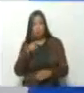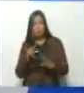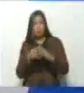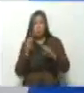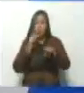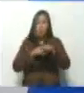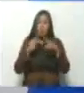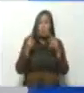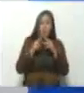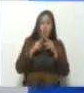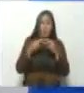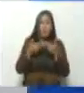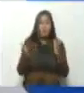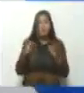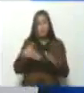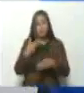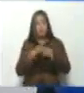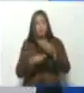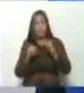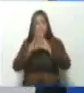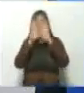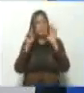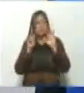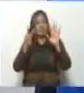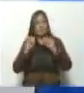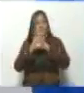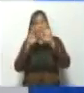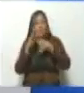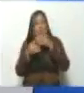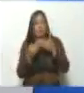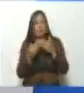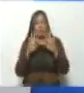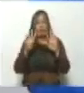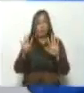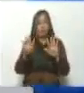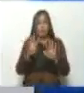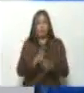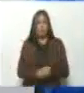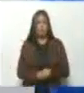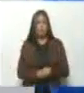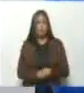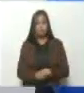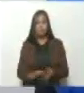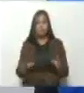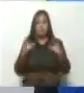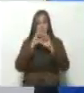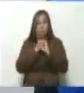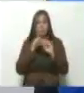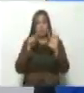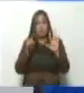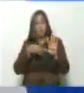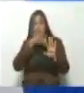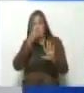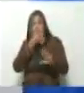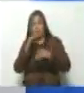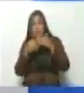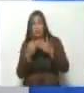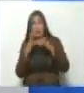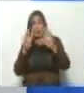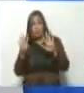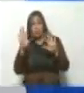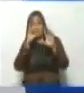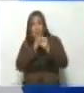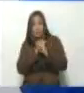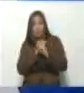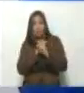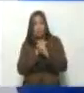son los horarios de disposición. En la mañana es de 7 de la mañana a 9 y en la noche es de 6 de la tarde a 9 de la